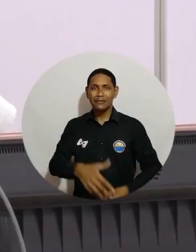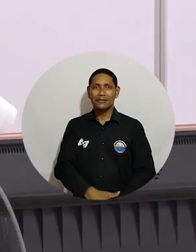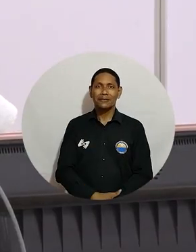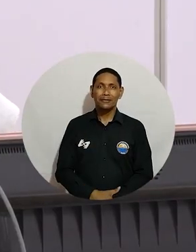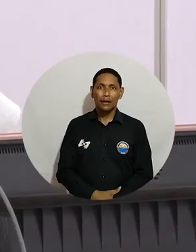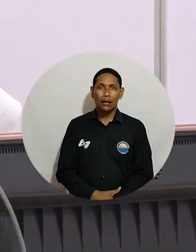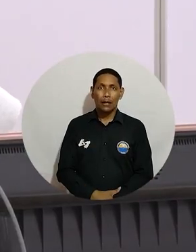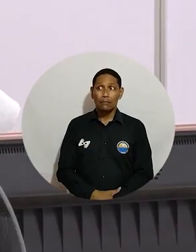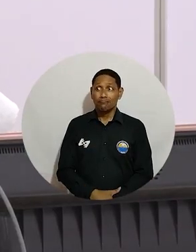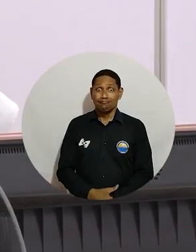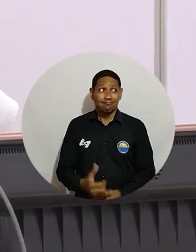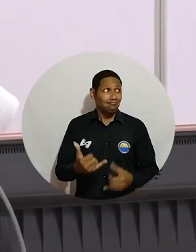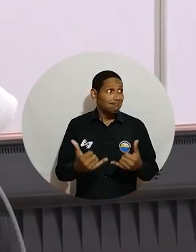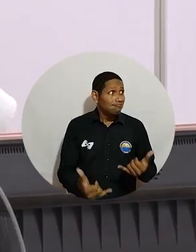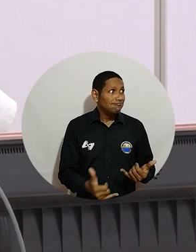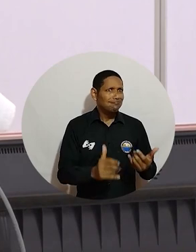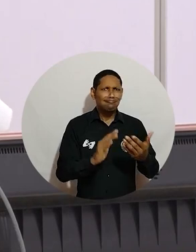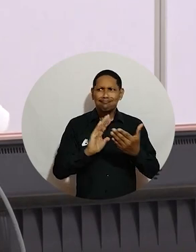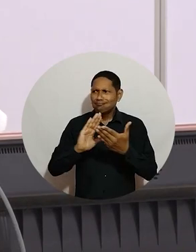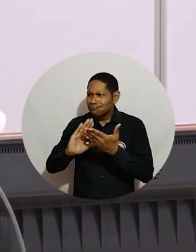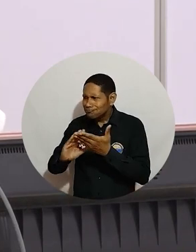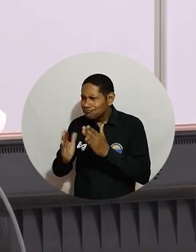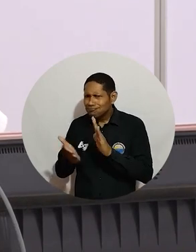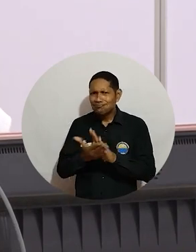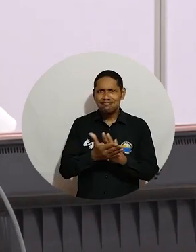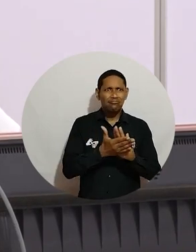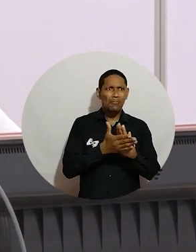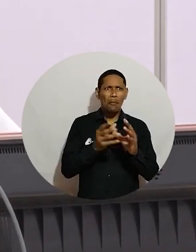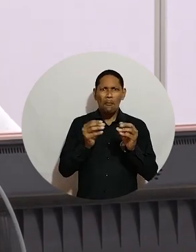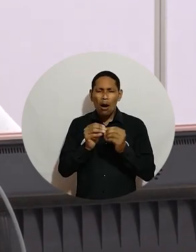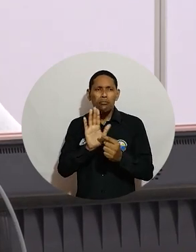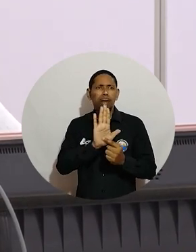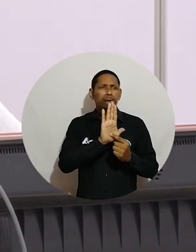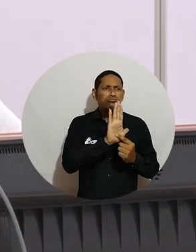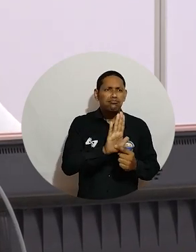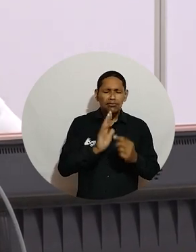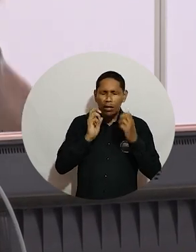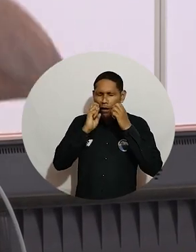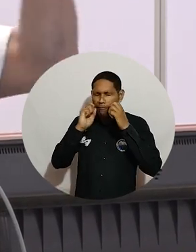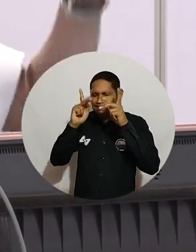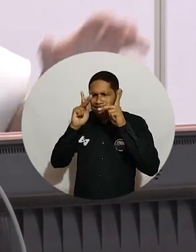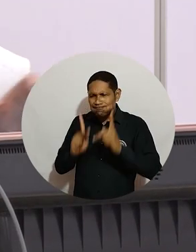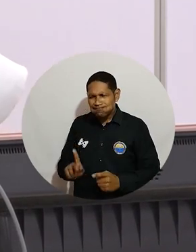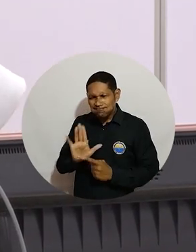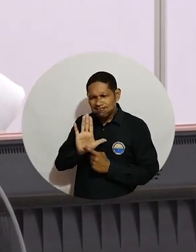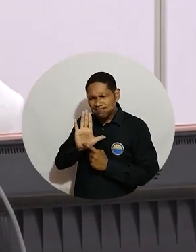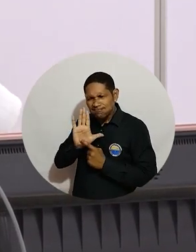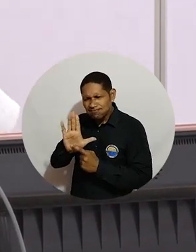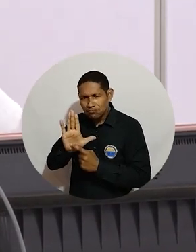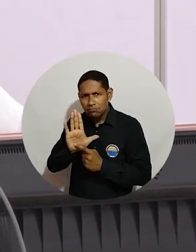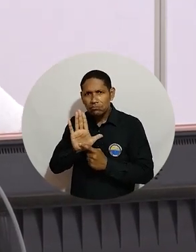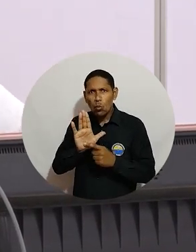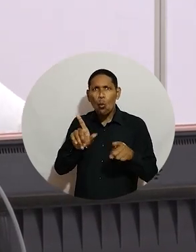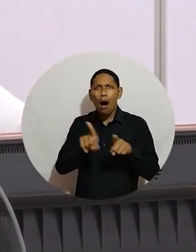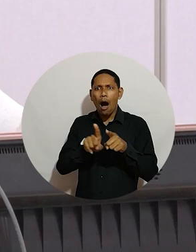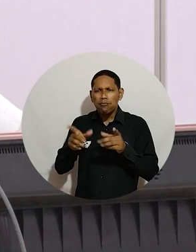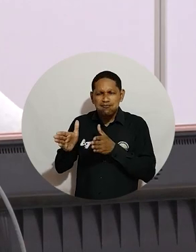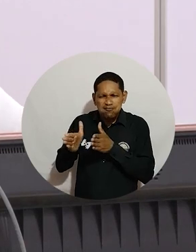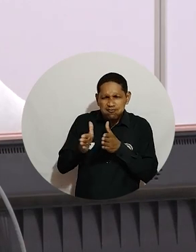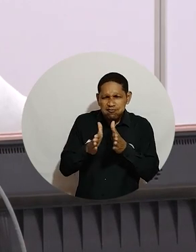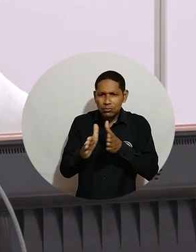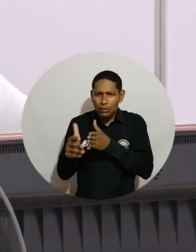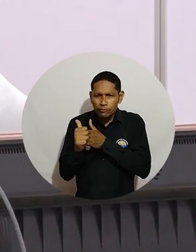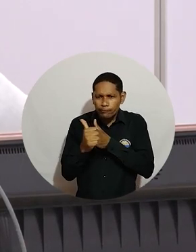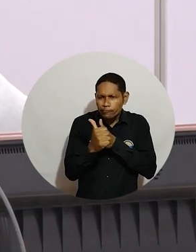través de estos individuos que representan nuestras comunidades a ese otro segmento humano que va en